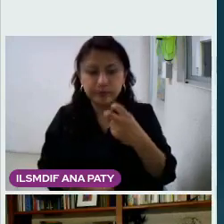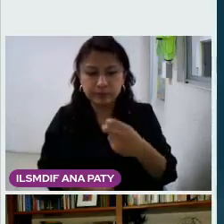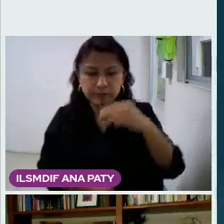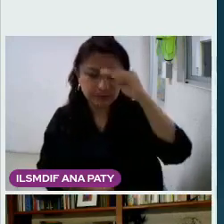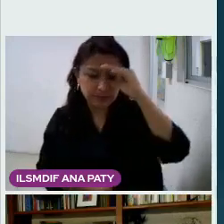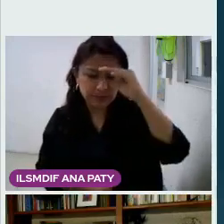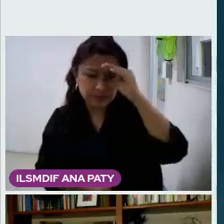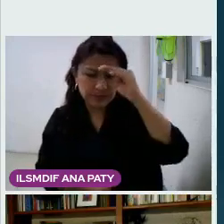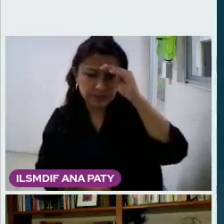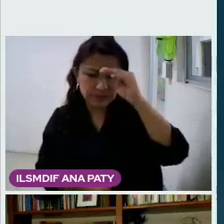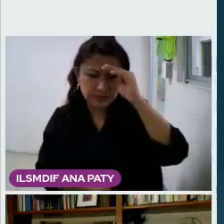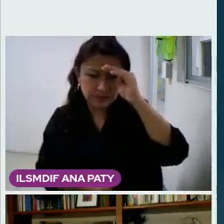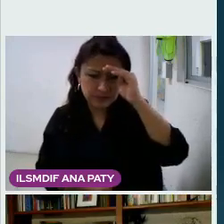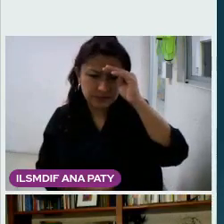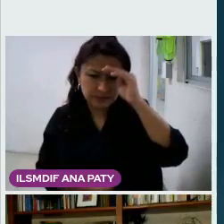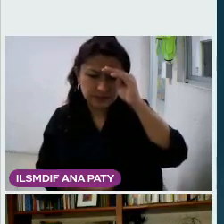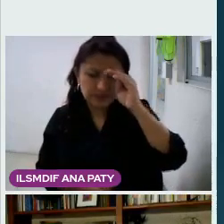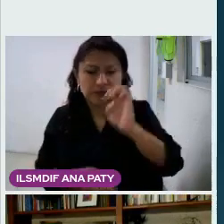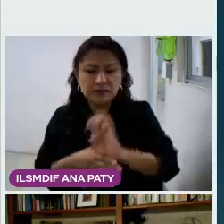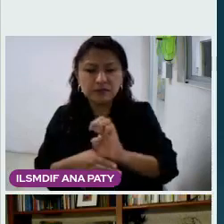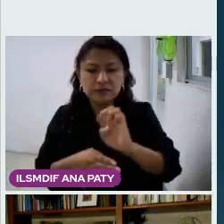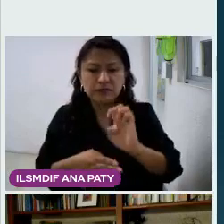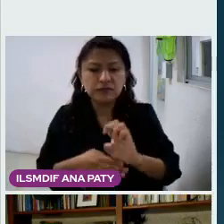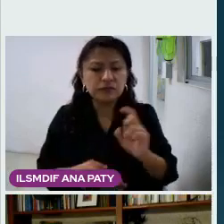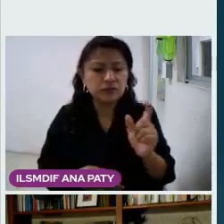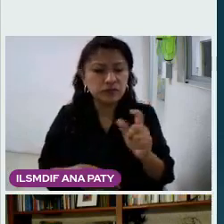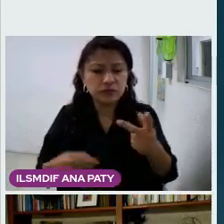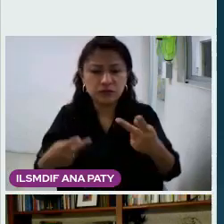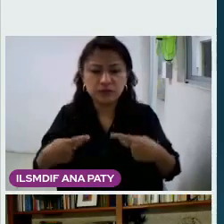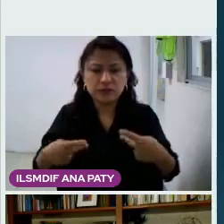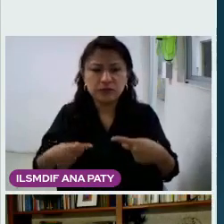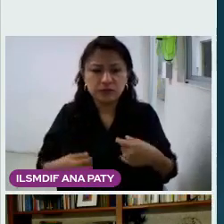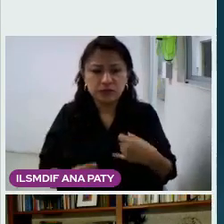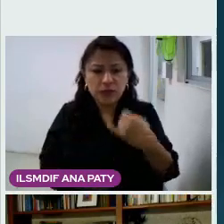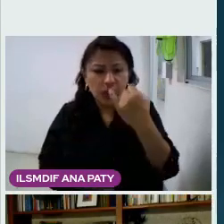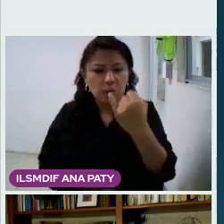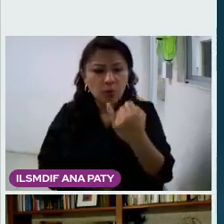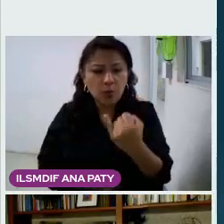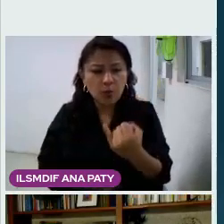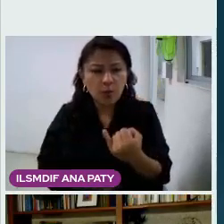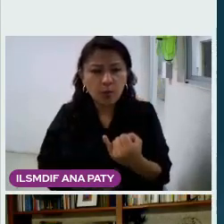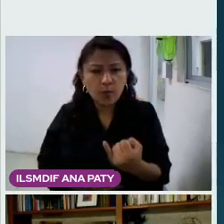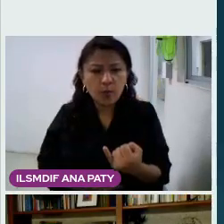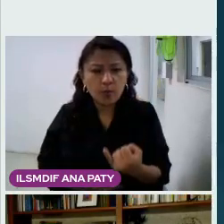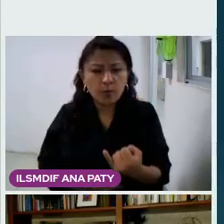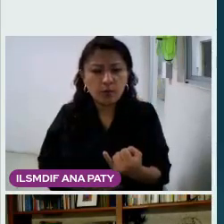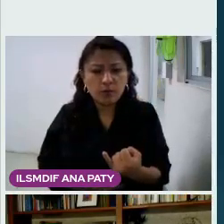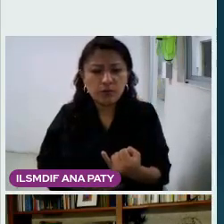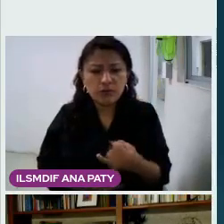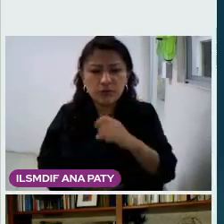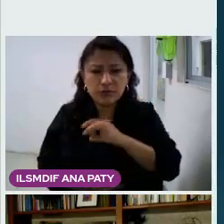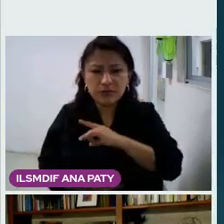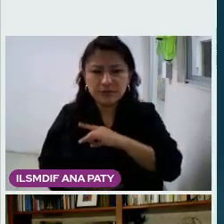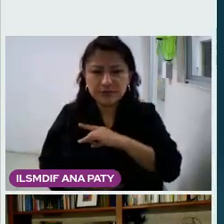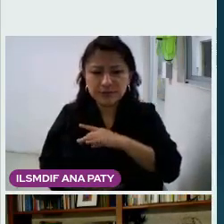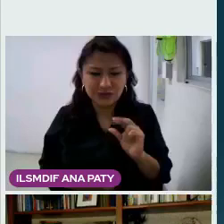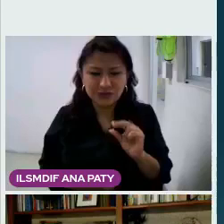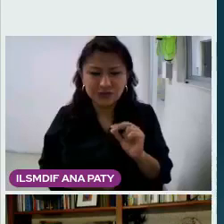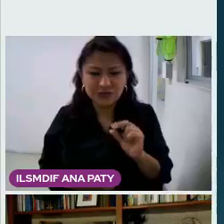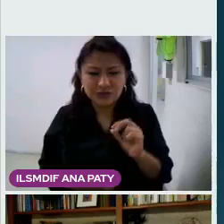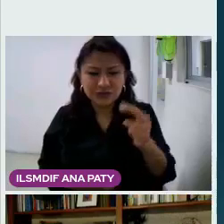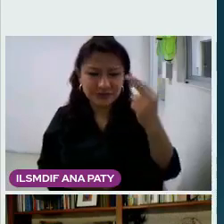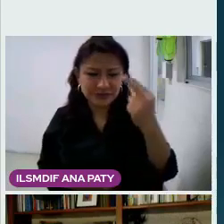ingestión de alimentos hay. Les voy a poner las principales, si nos da un poquito de tiempo, les doy la